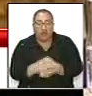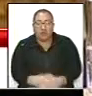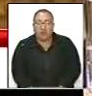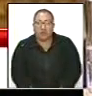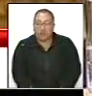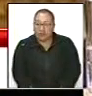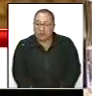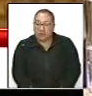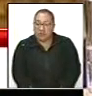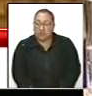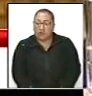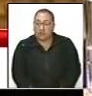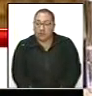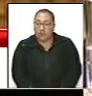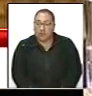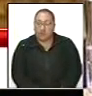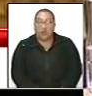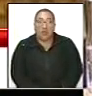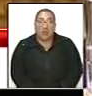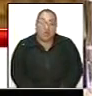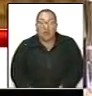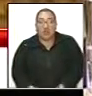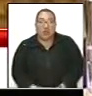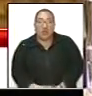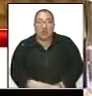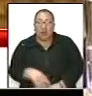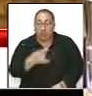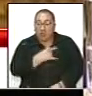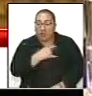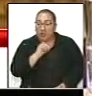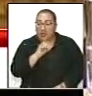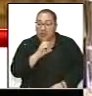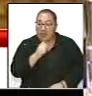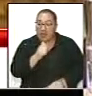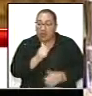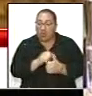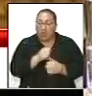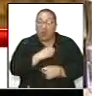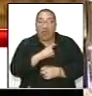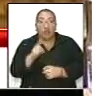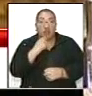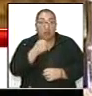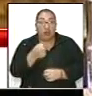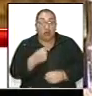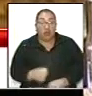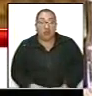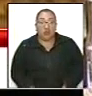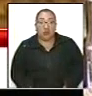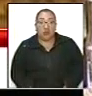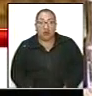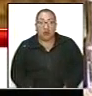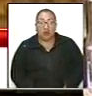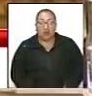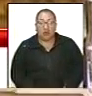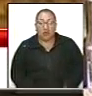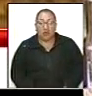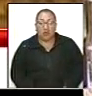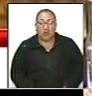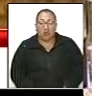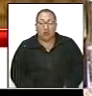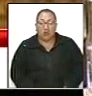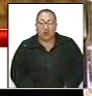la Universidad San Luis Gonzaga de Ica, donde a través de una denuncia periodística se identificó que había